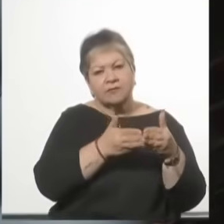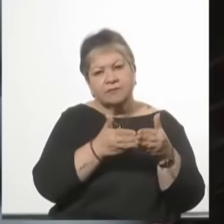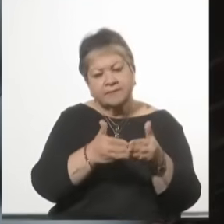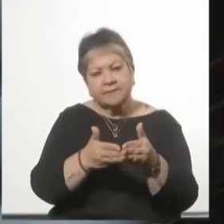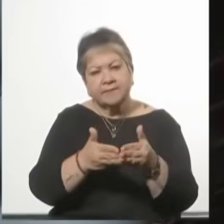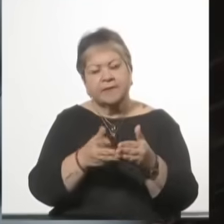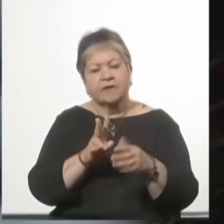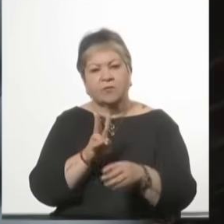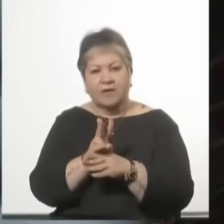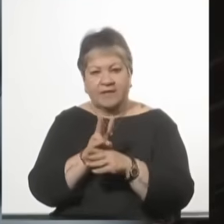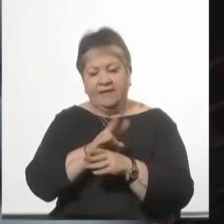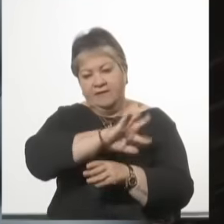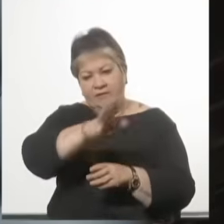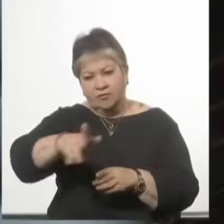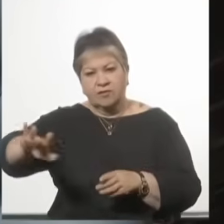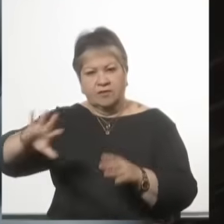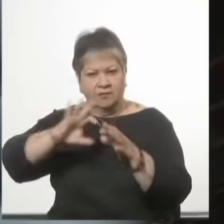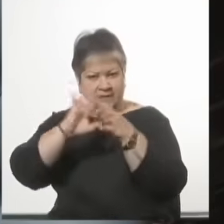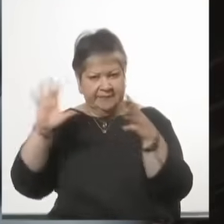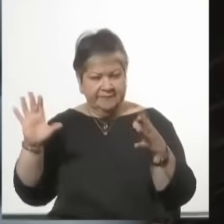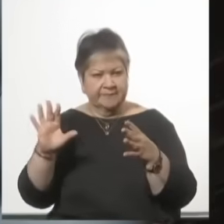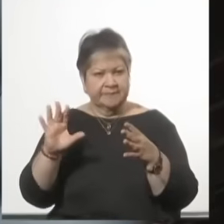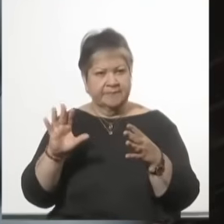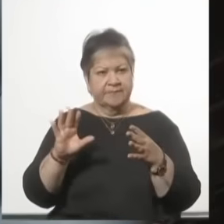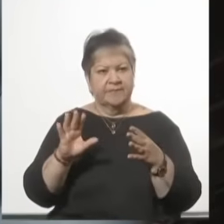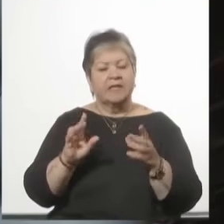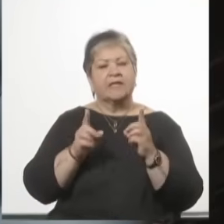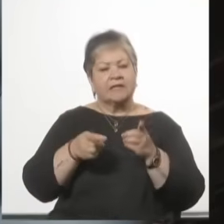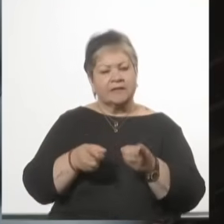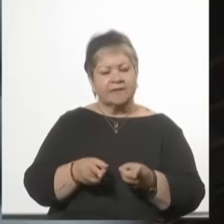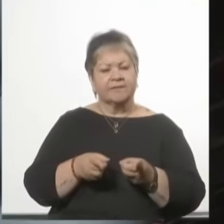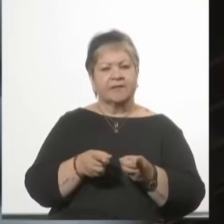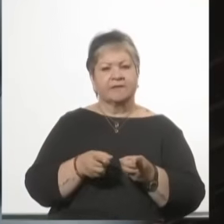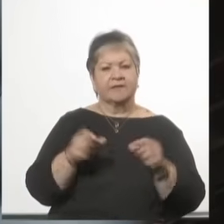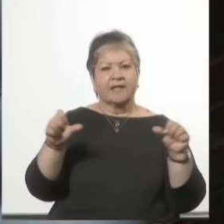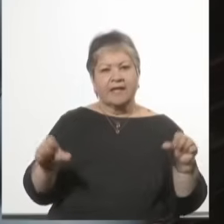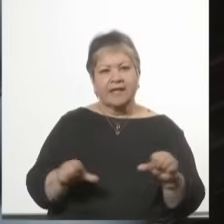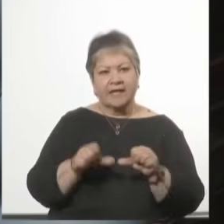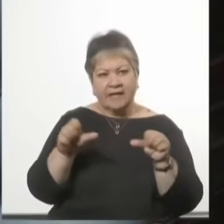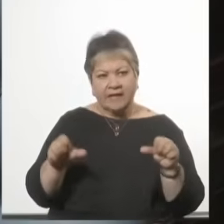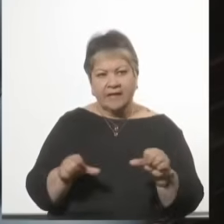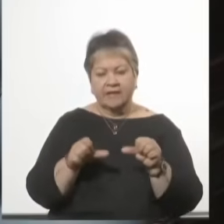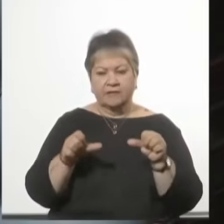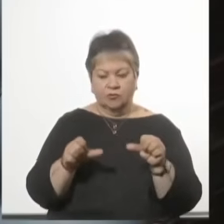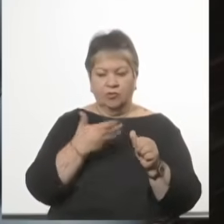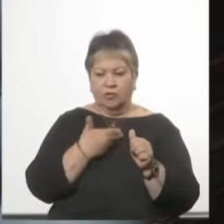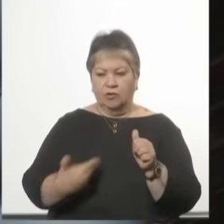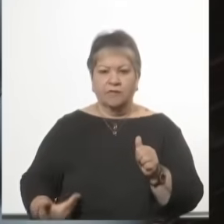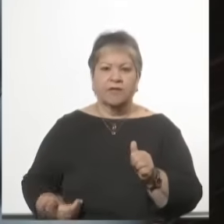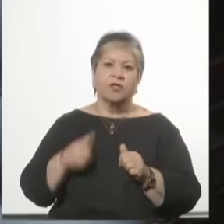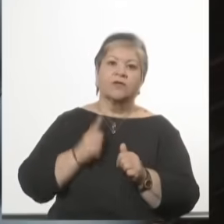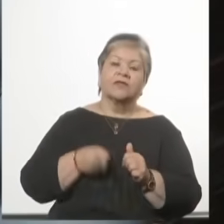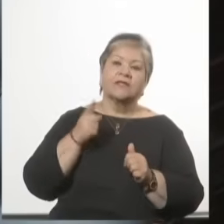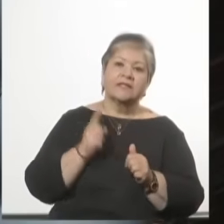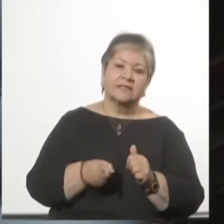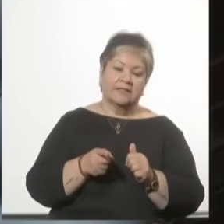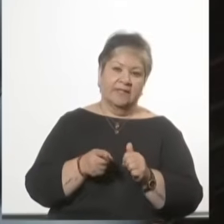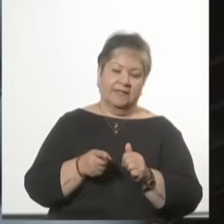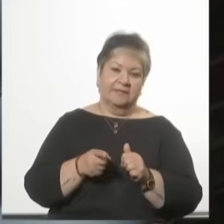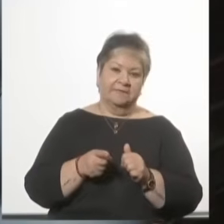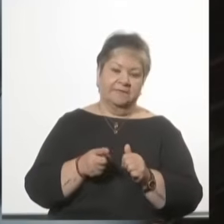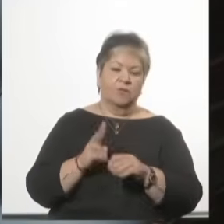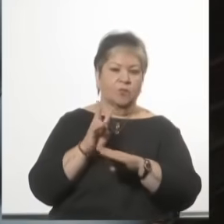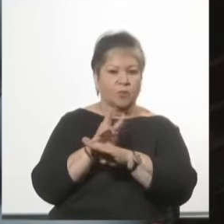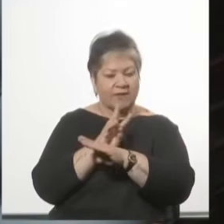O peor aún, que la más que razonable y mesurada acción de gobierno al decidir en salvaguarda del interés